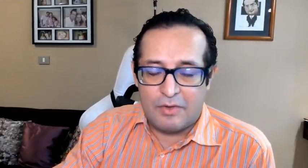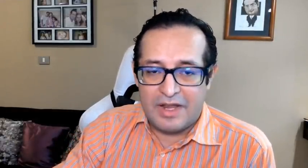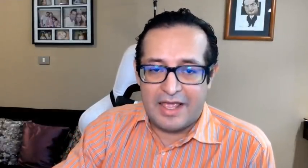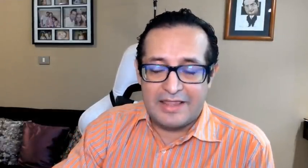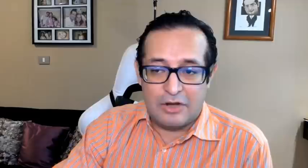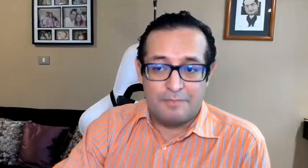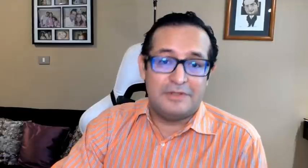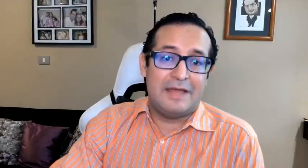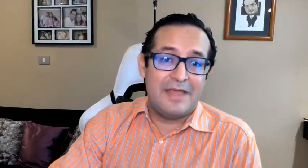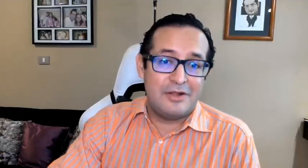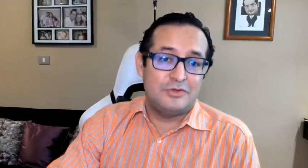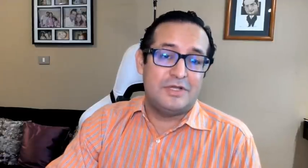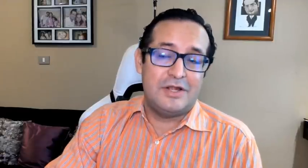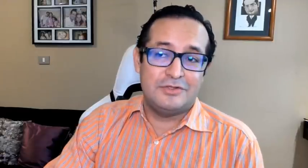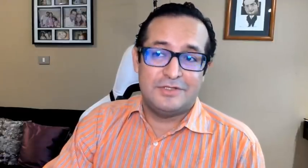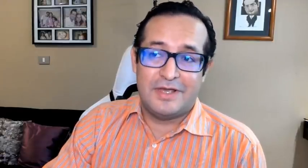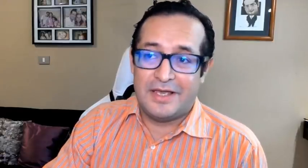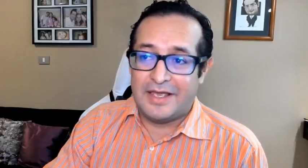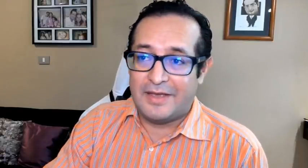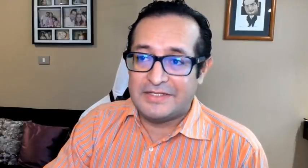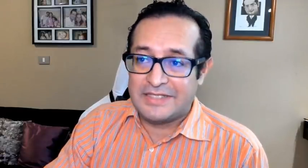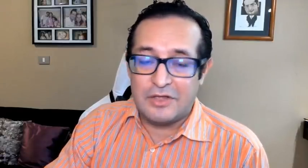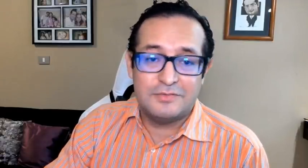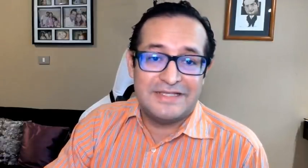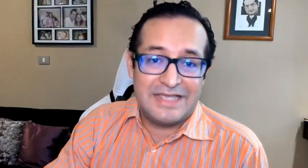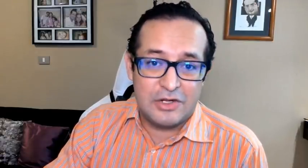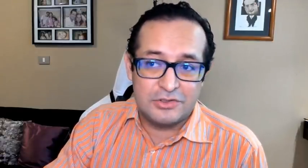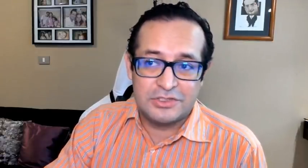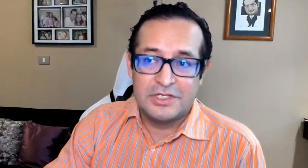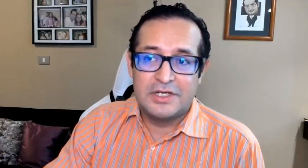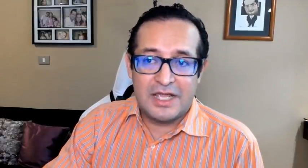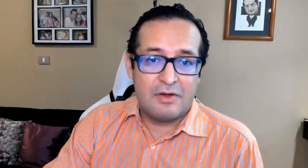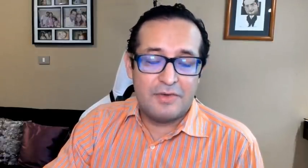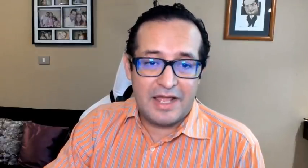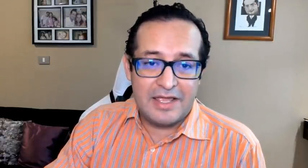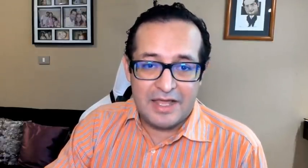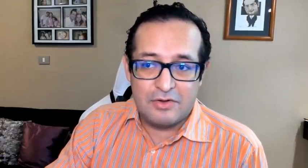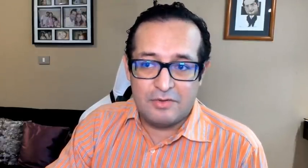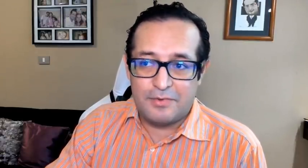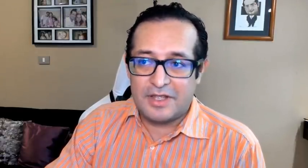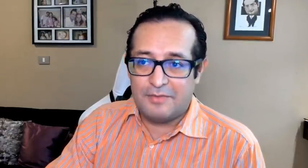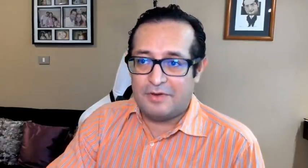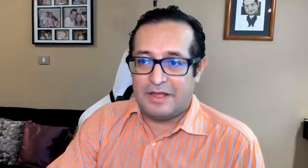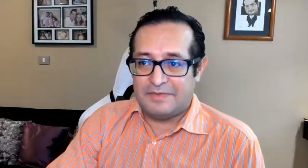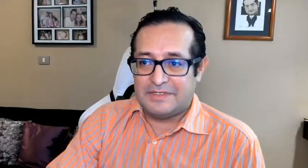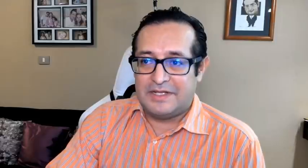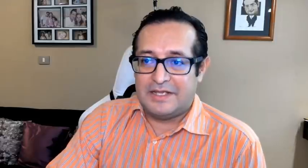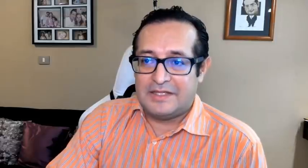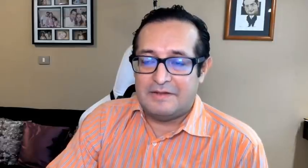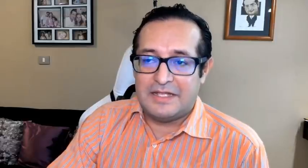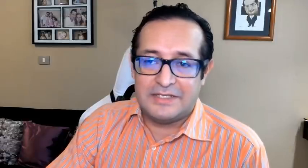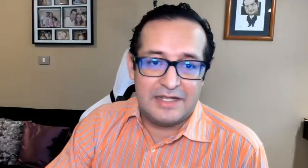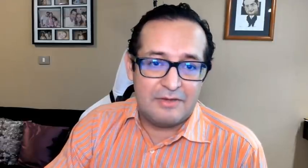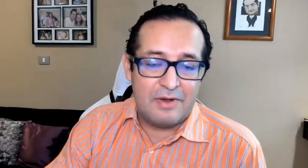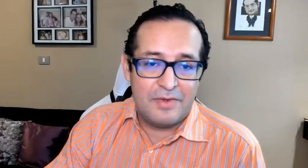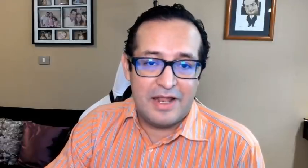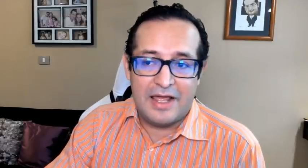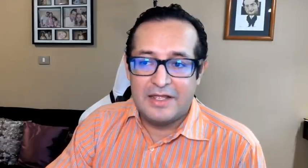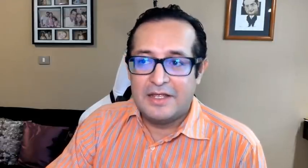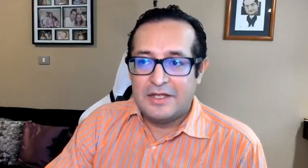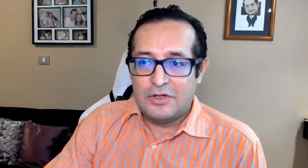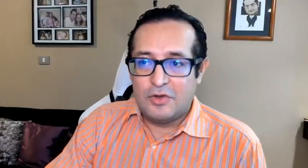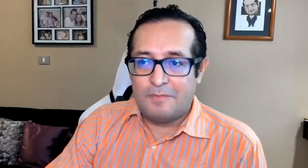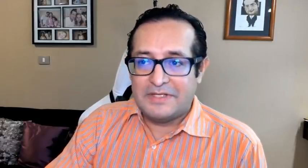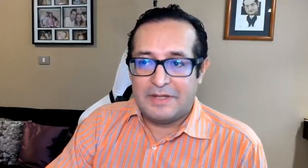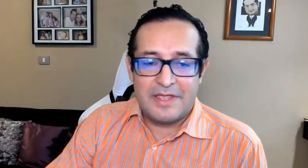en coahuila hidalgo pero también en los estados vecinos de coahuila hidalgo porque bueno a pesar de que tal vez la señal de coahuila